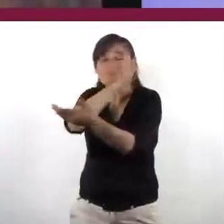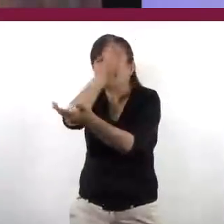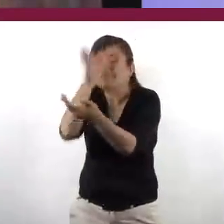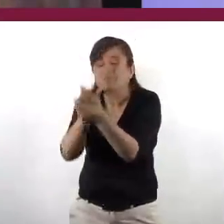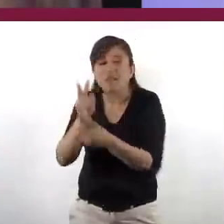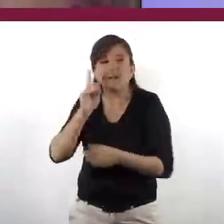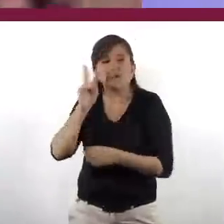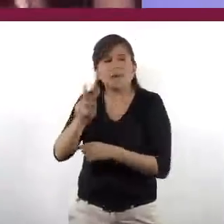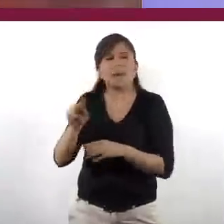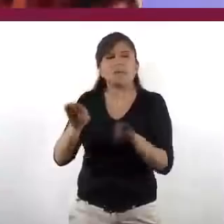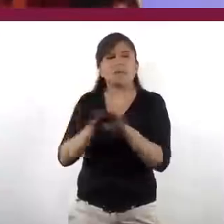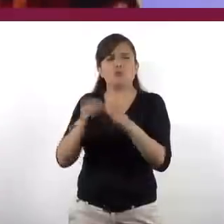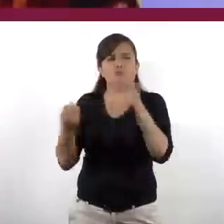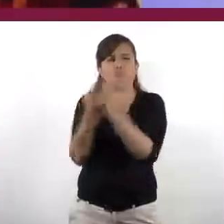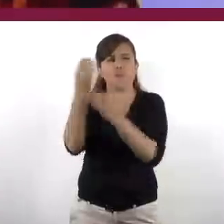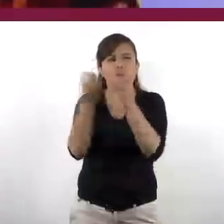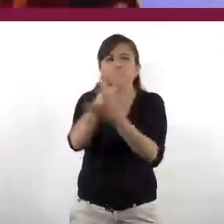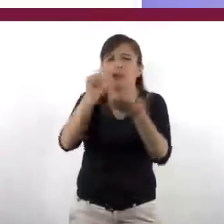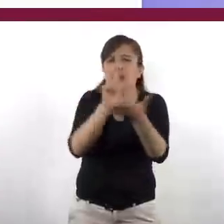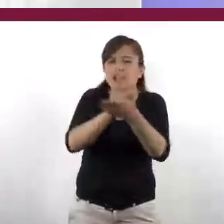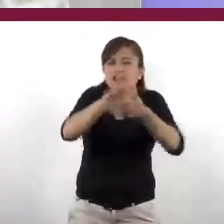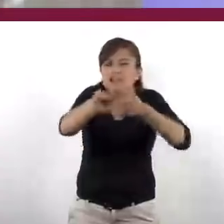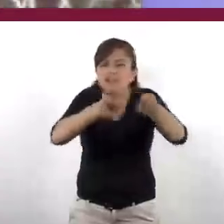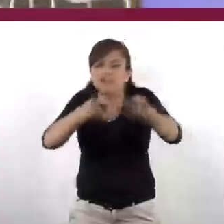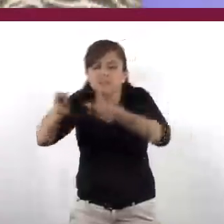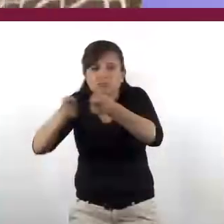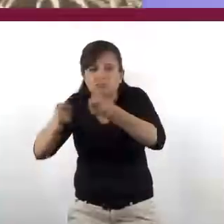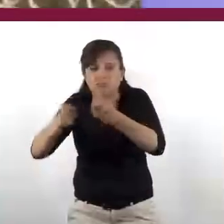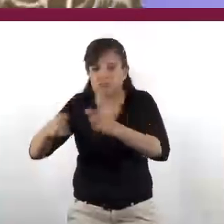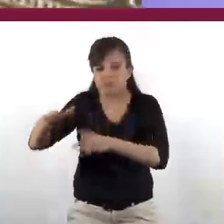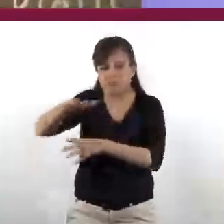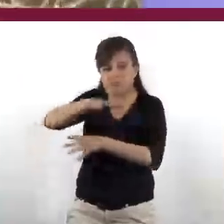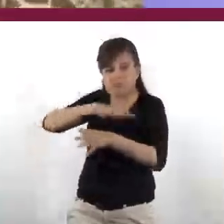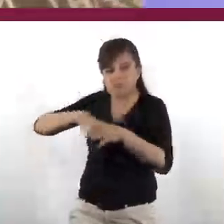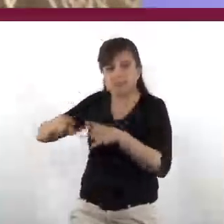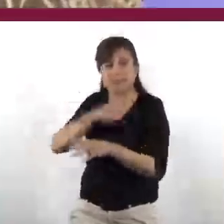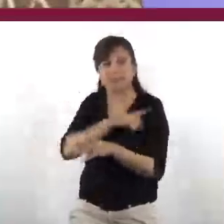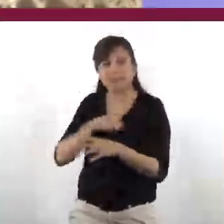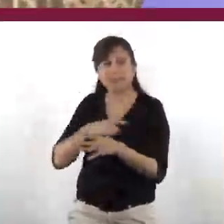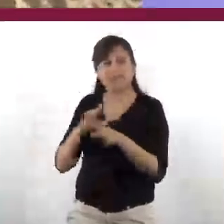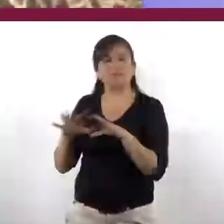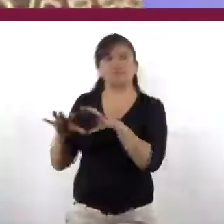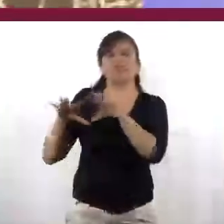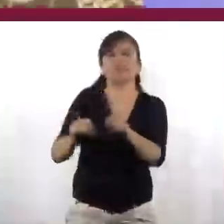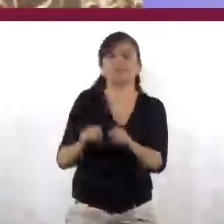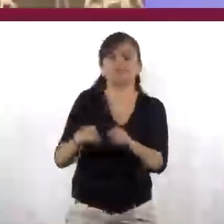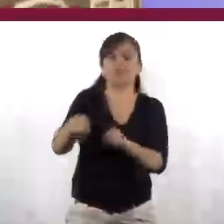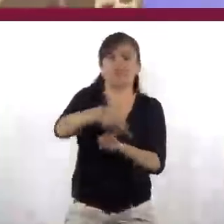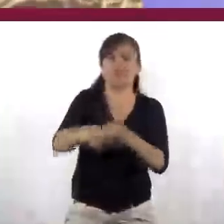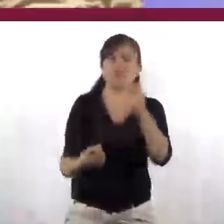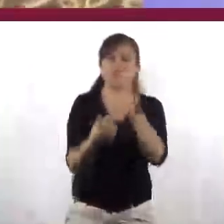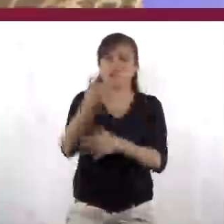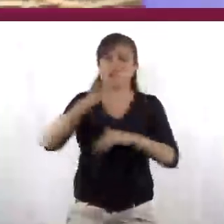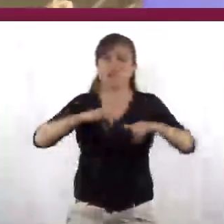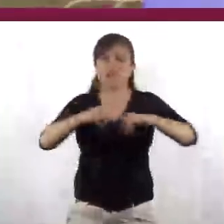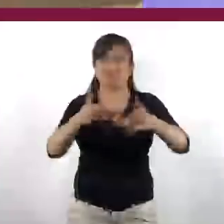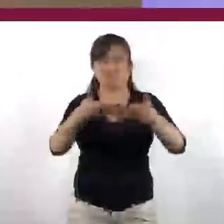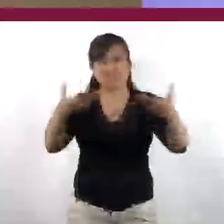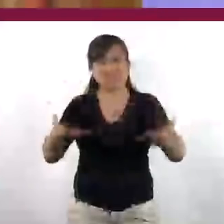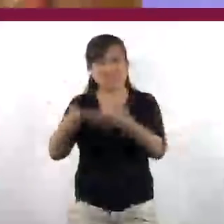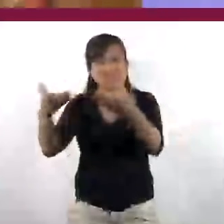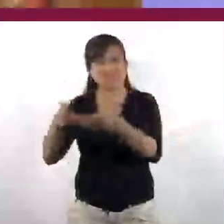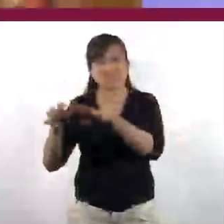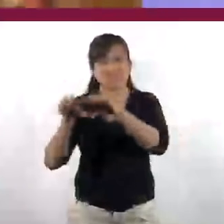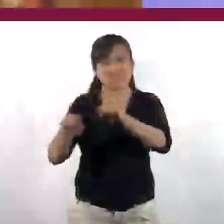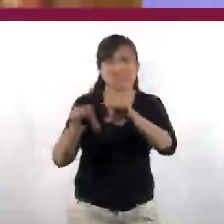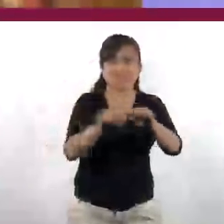de medidas que van a conducir a que la metrópoli recupere el control sobre su territorio en términos políticos, económicos y